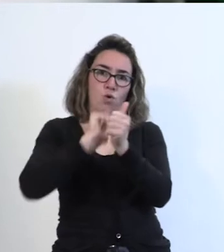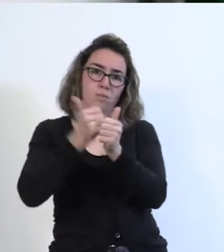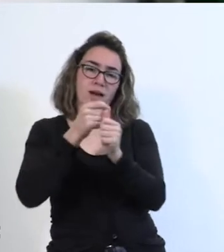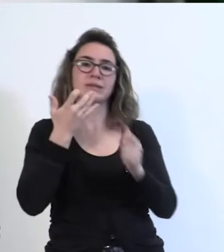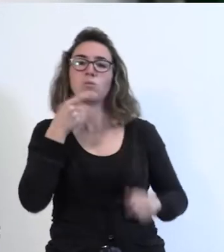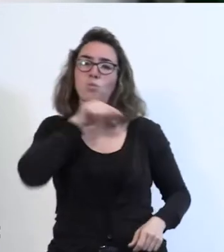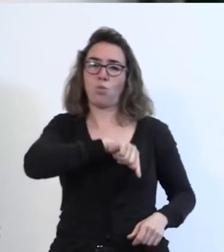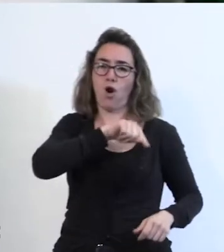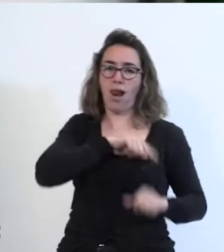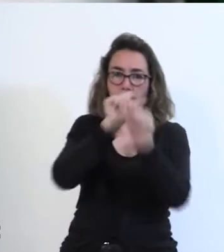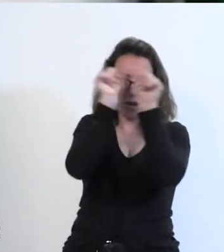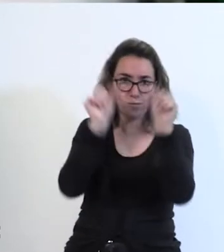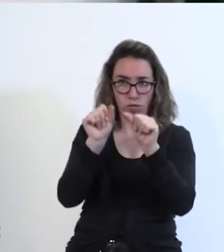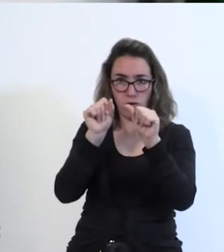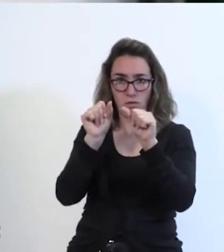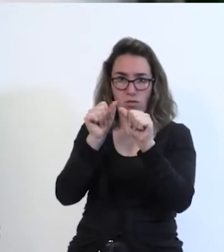Y